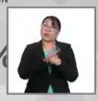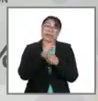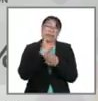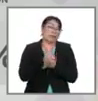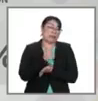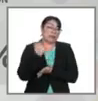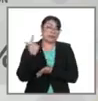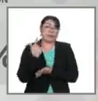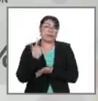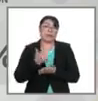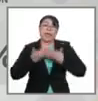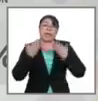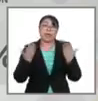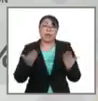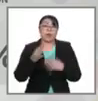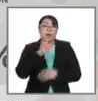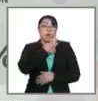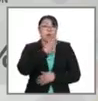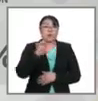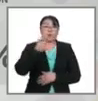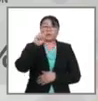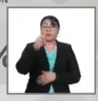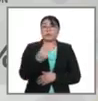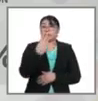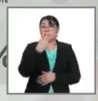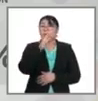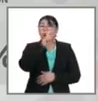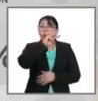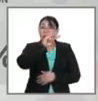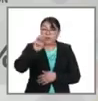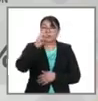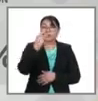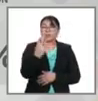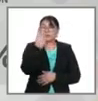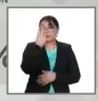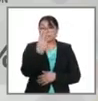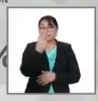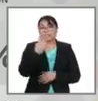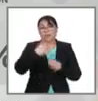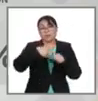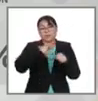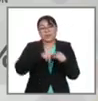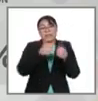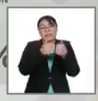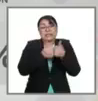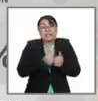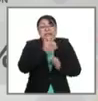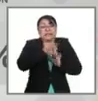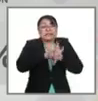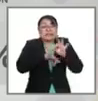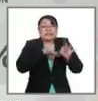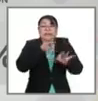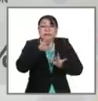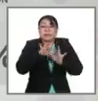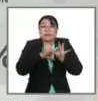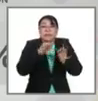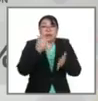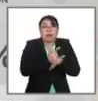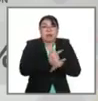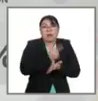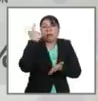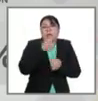en este momento son 403 los pacientes que están ocupando una cama de hospital es decir que por sus complicaciones